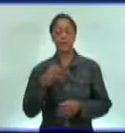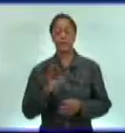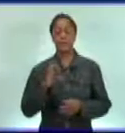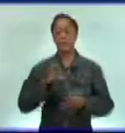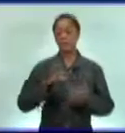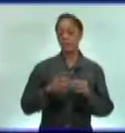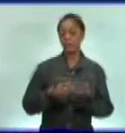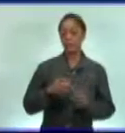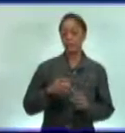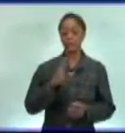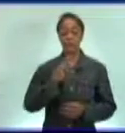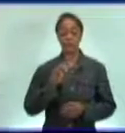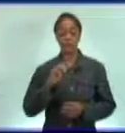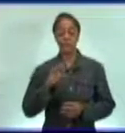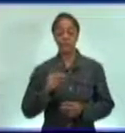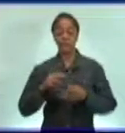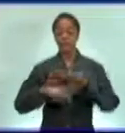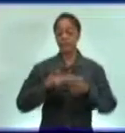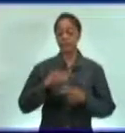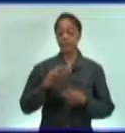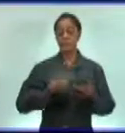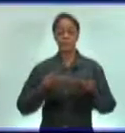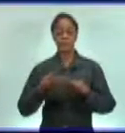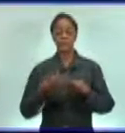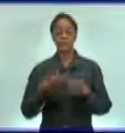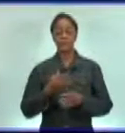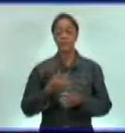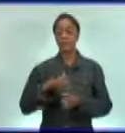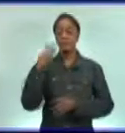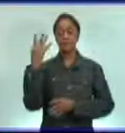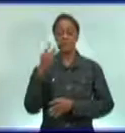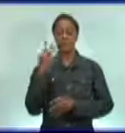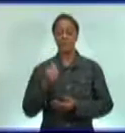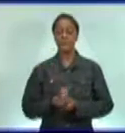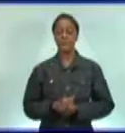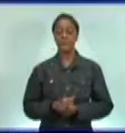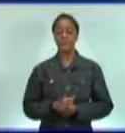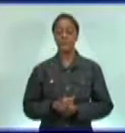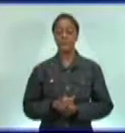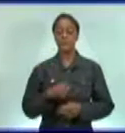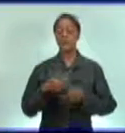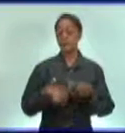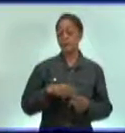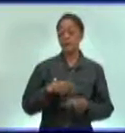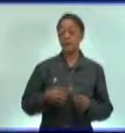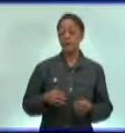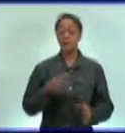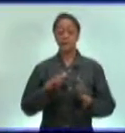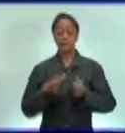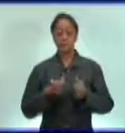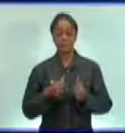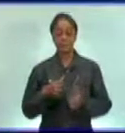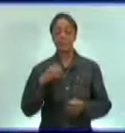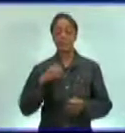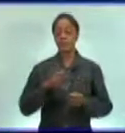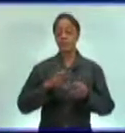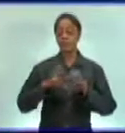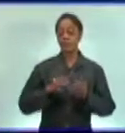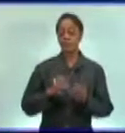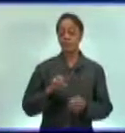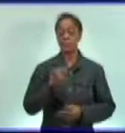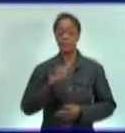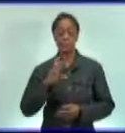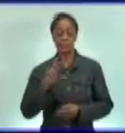por células y realizan intercambio con el medio ambiente. Realizan las mismas funciones y están constituidos por